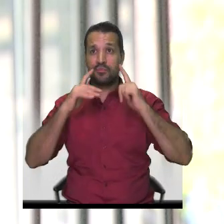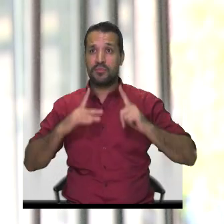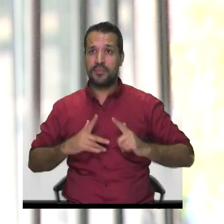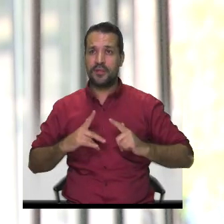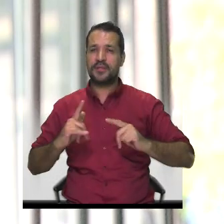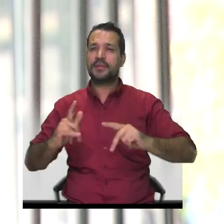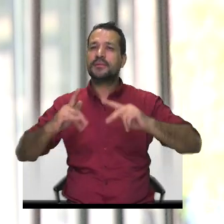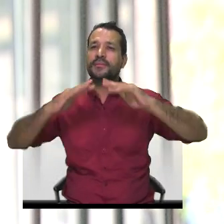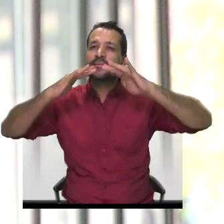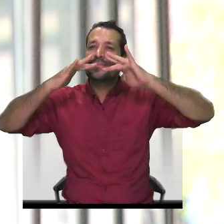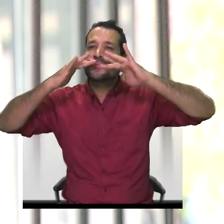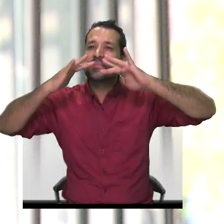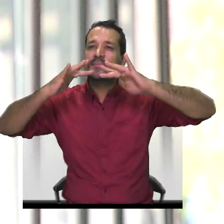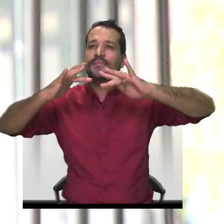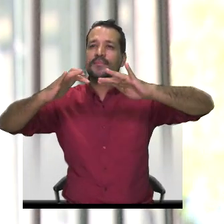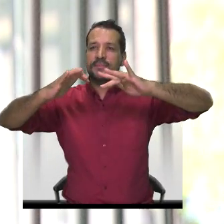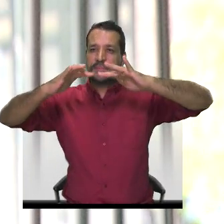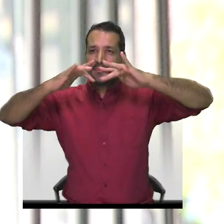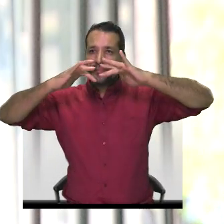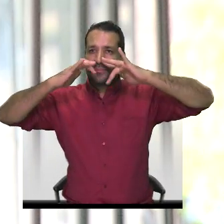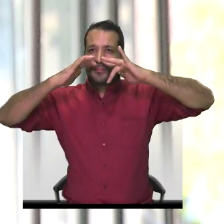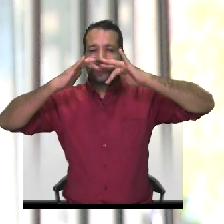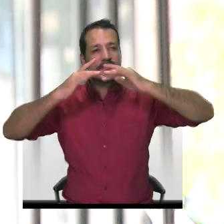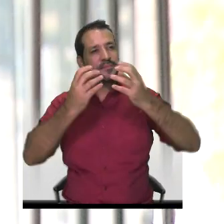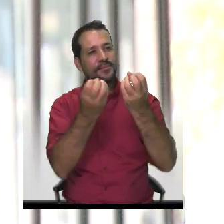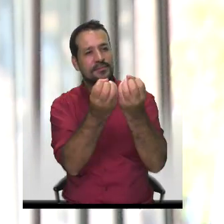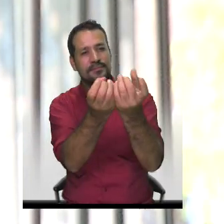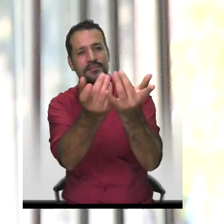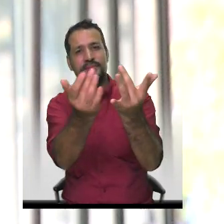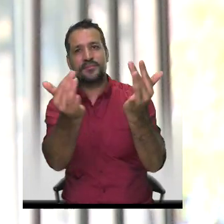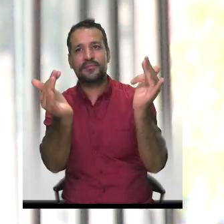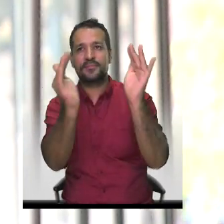respirar sin que todo lo verde que hay a nuestro alrededor,